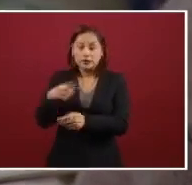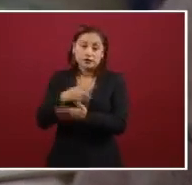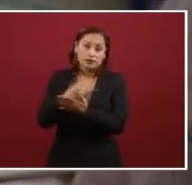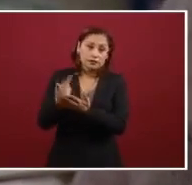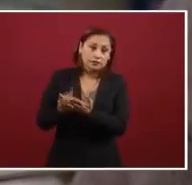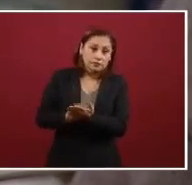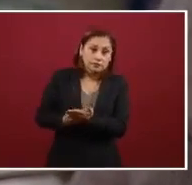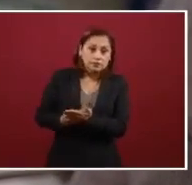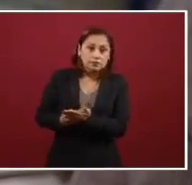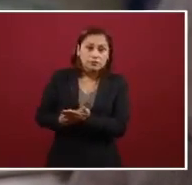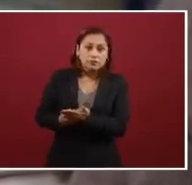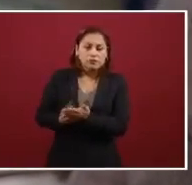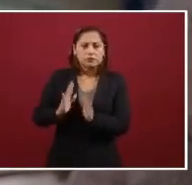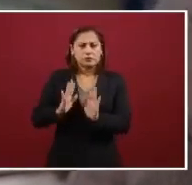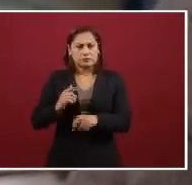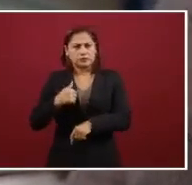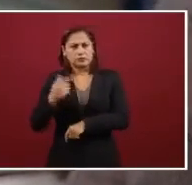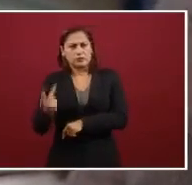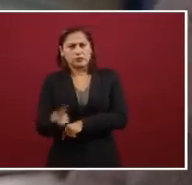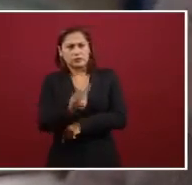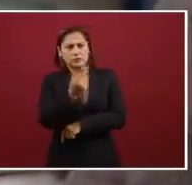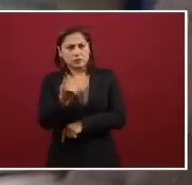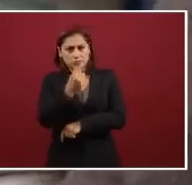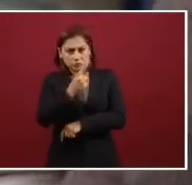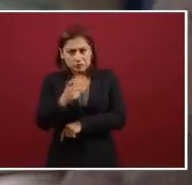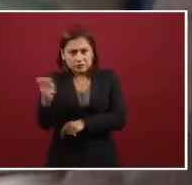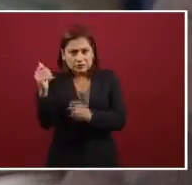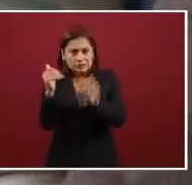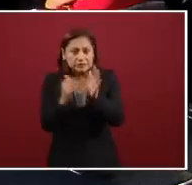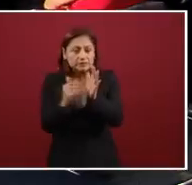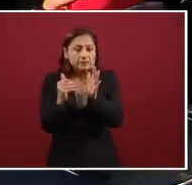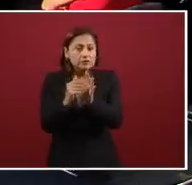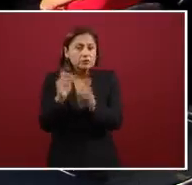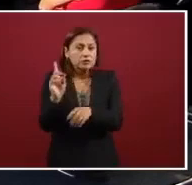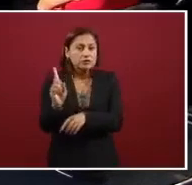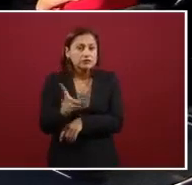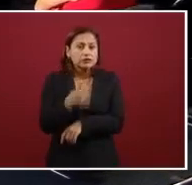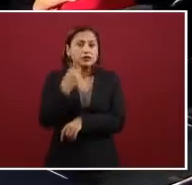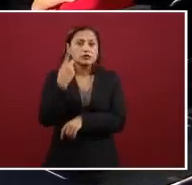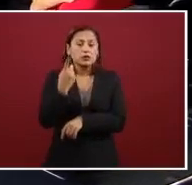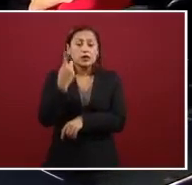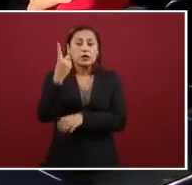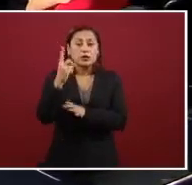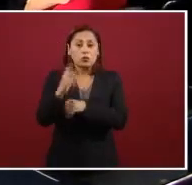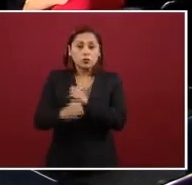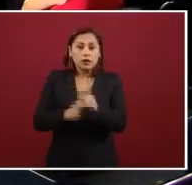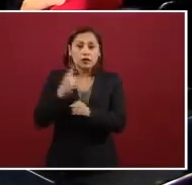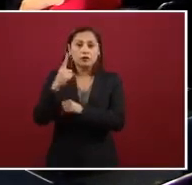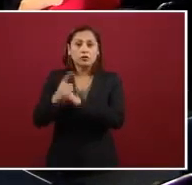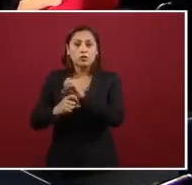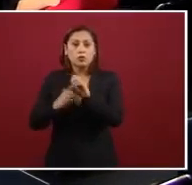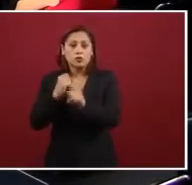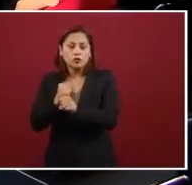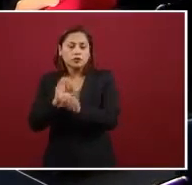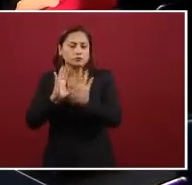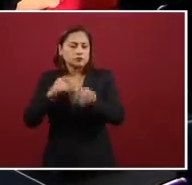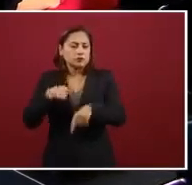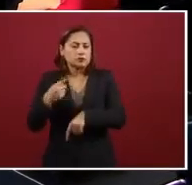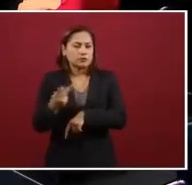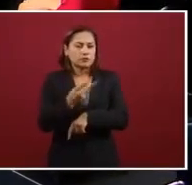¿son 100 millones de dólares cada año? Es decir, ¿al final del sexenio serán 600 millones de dólares para estos tres